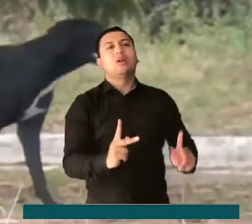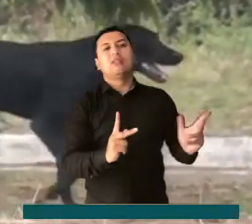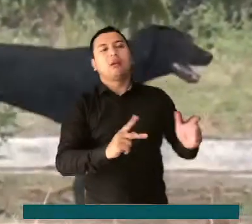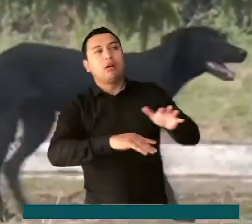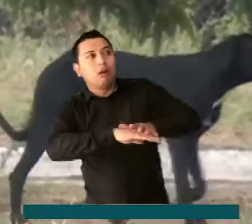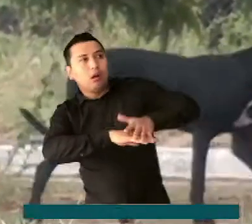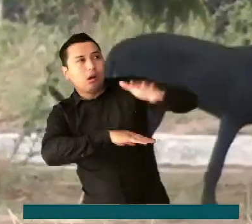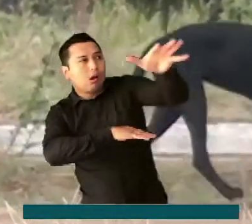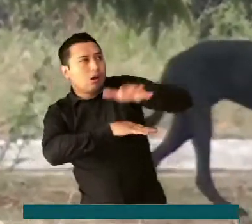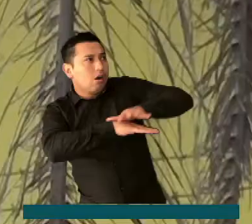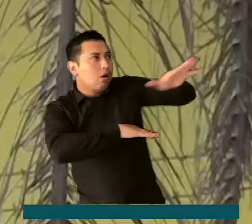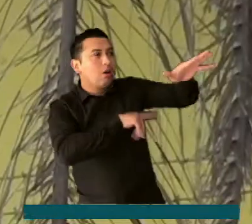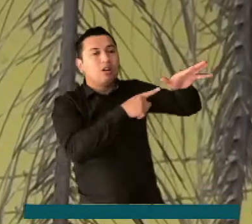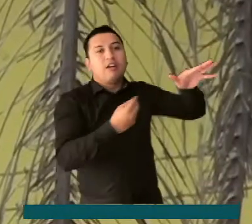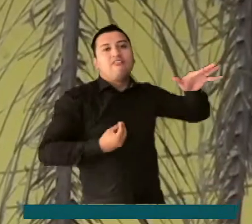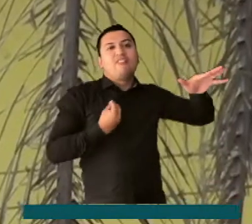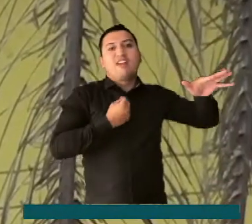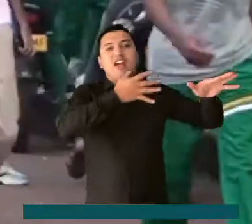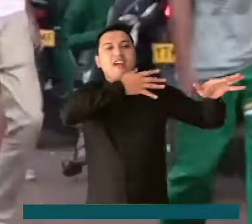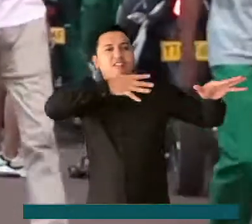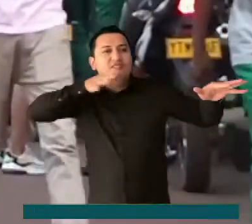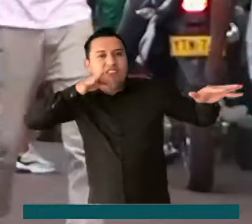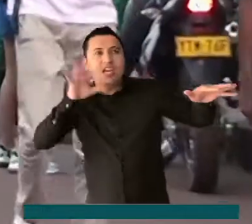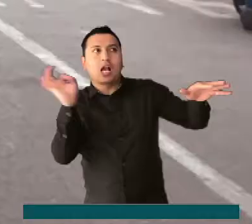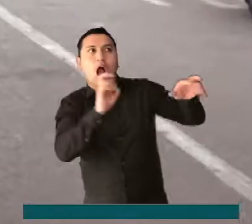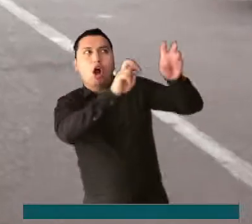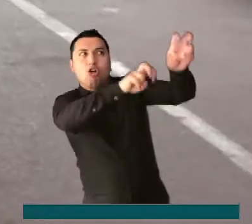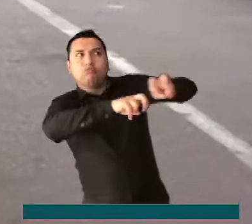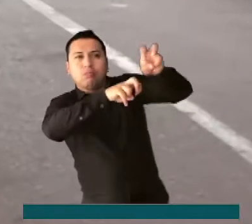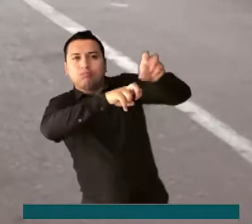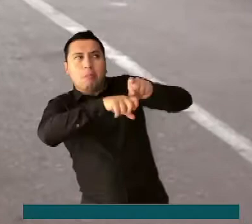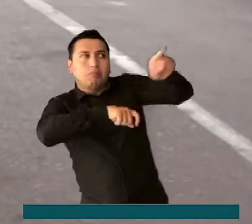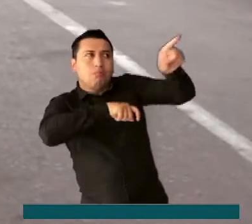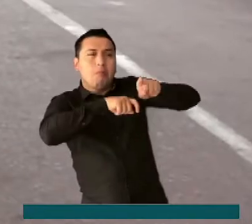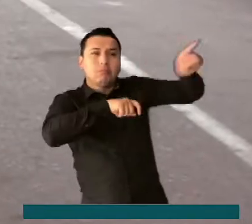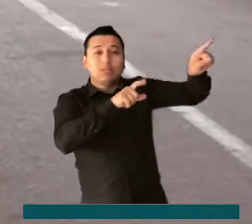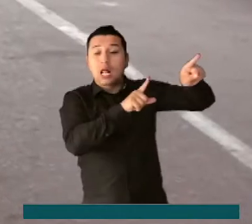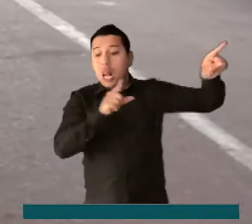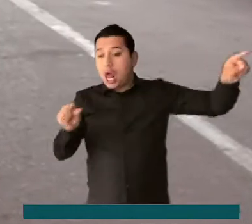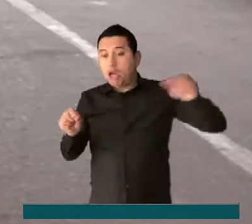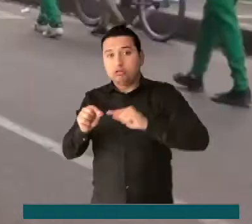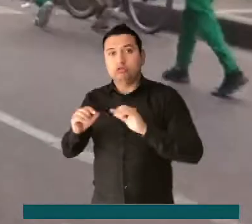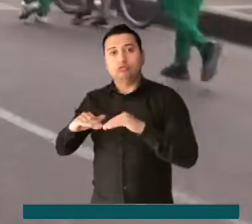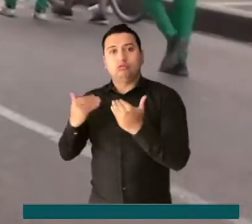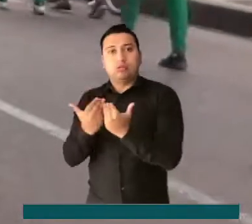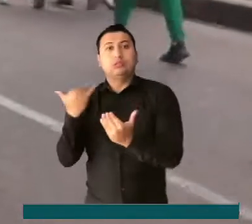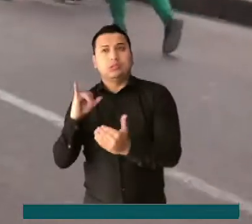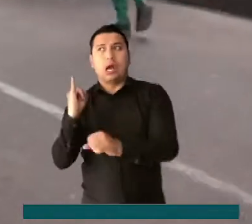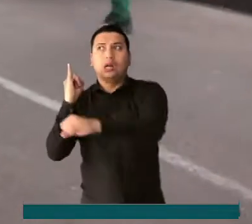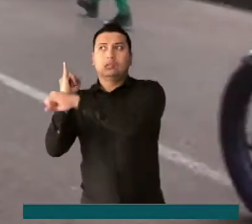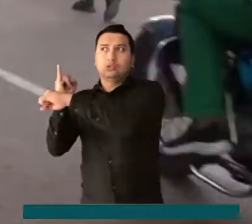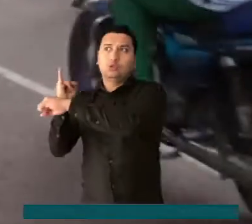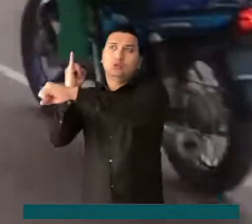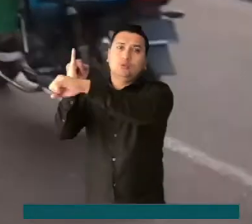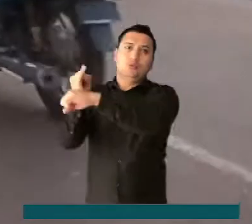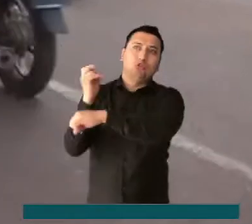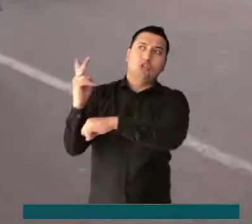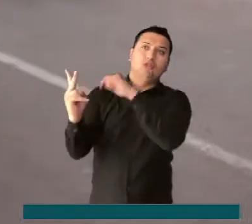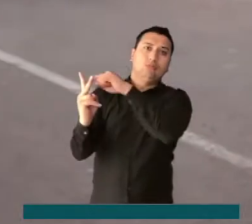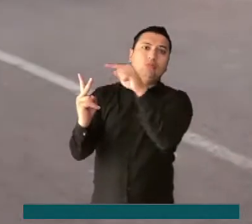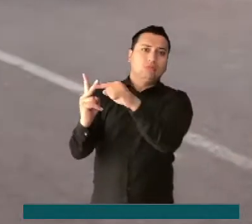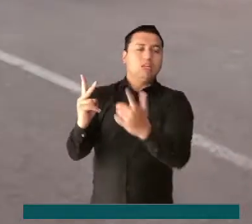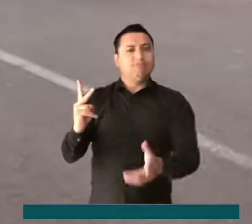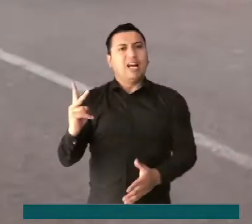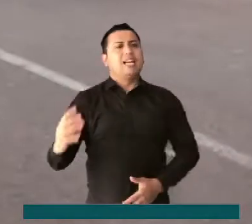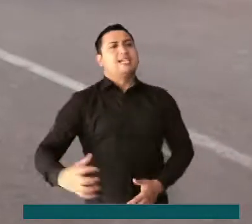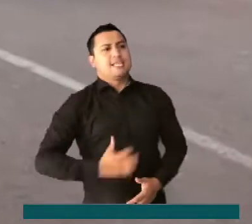viven en fincas y granjas distanciadas de las instituciones. En inspecciones como Aceitico y El Tuparro ya se han presentado protestas por parte de los